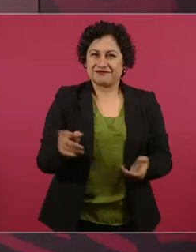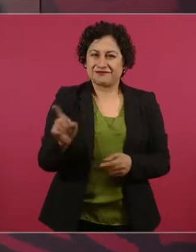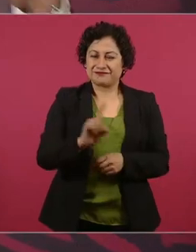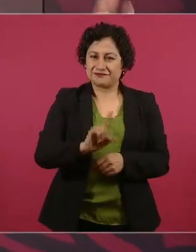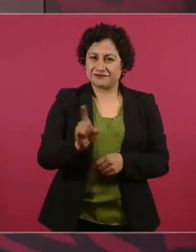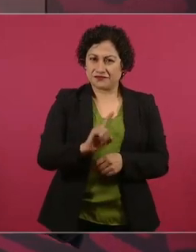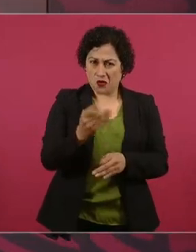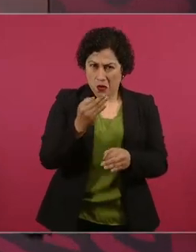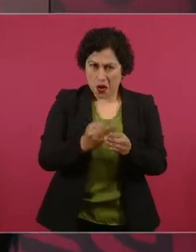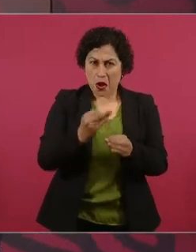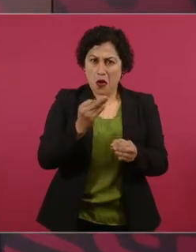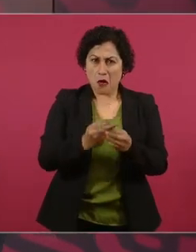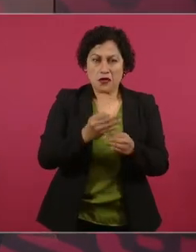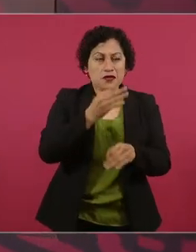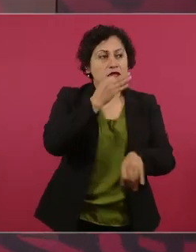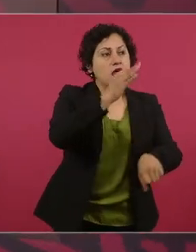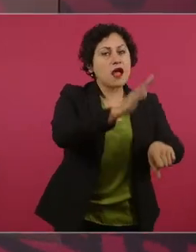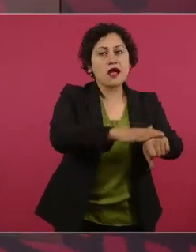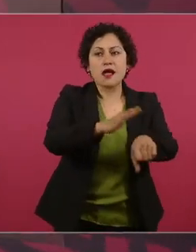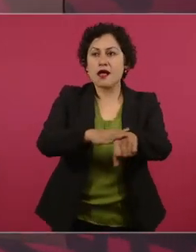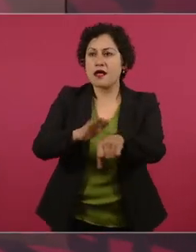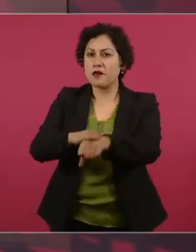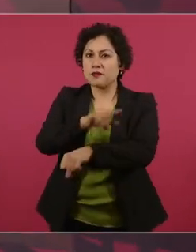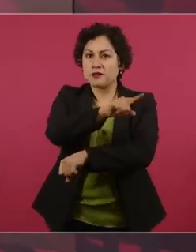que no solo hay que votar por los candidatos,